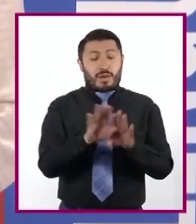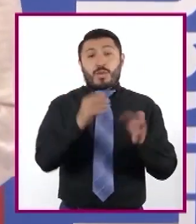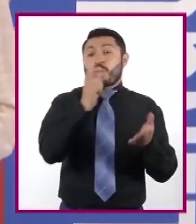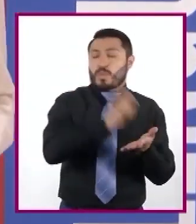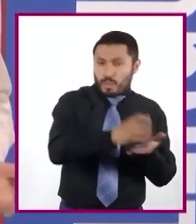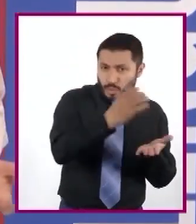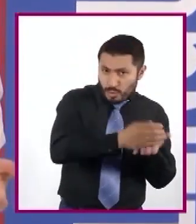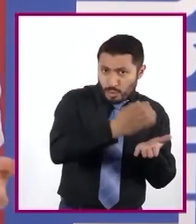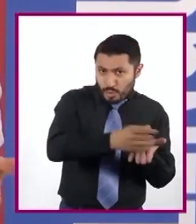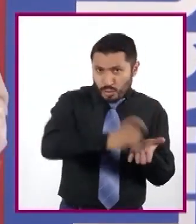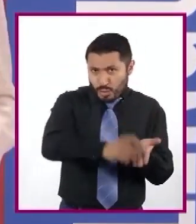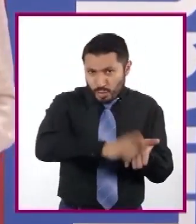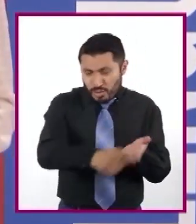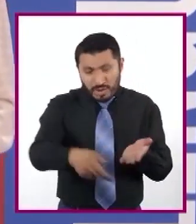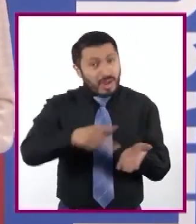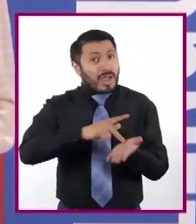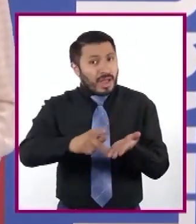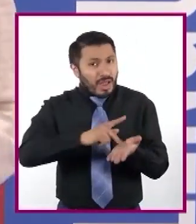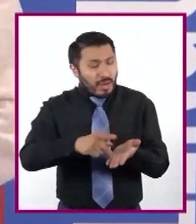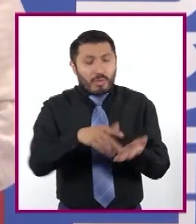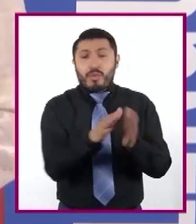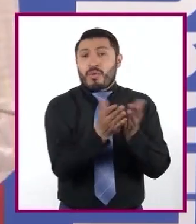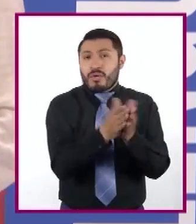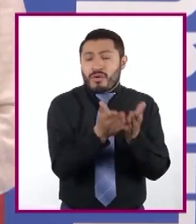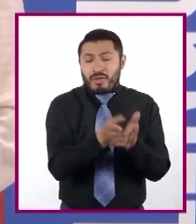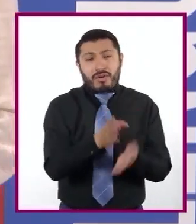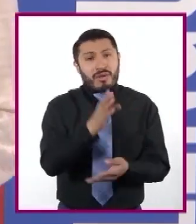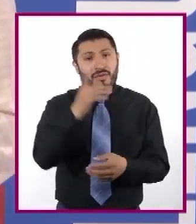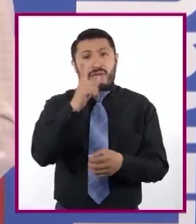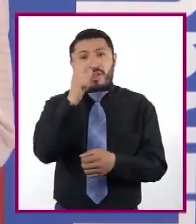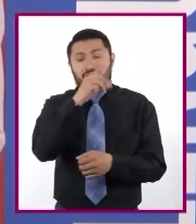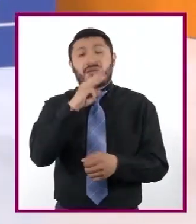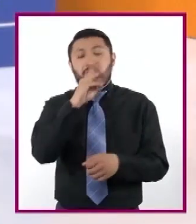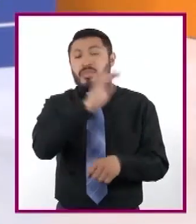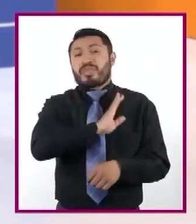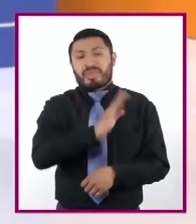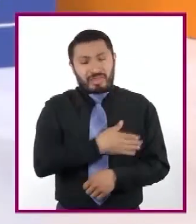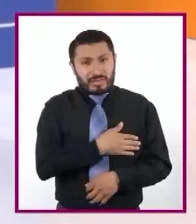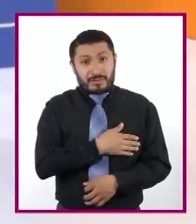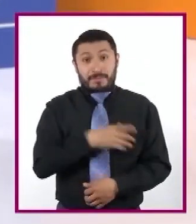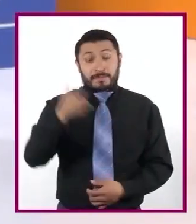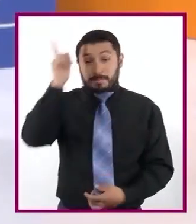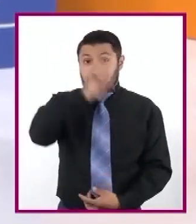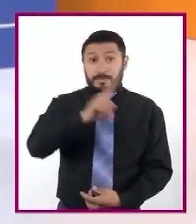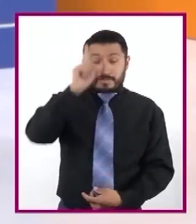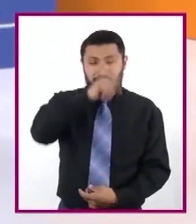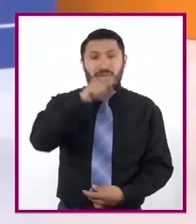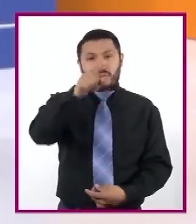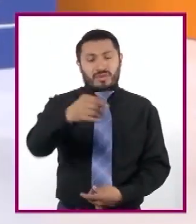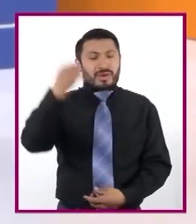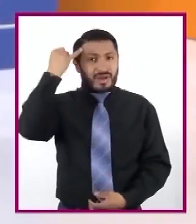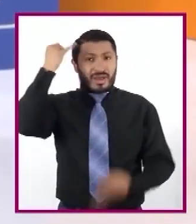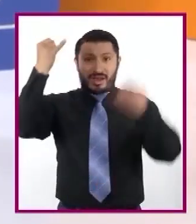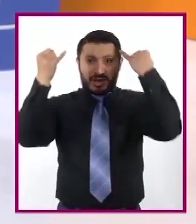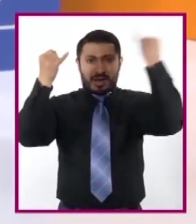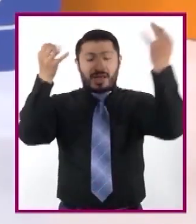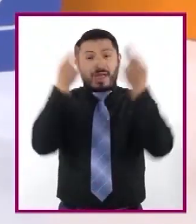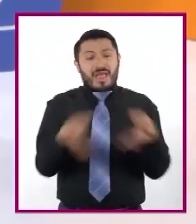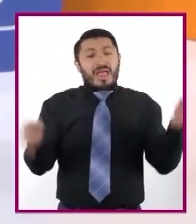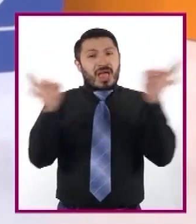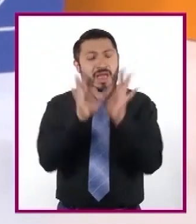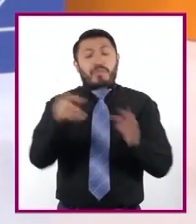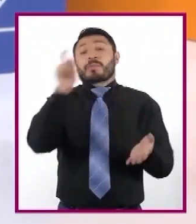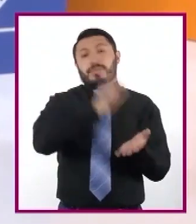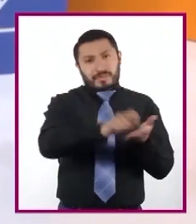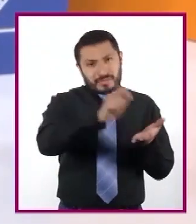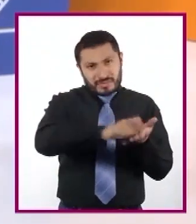apuntes, bolígrafo, el libro de texto de lengua materna. Les recomiendo que anoten las ideas principales de lo que vamos a